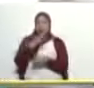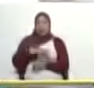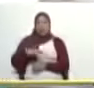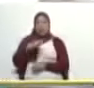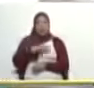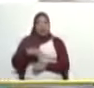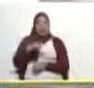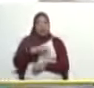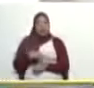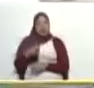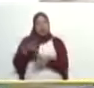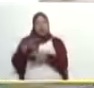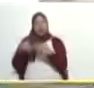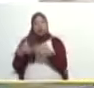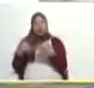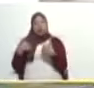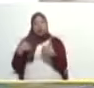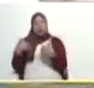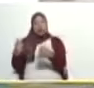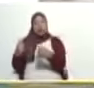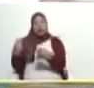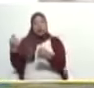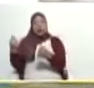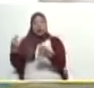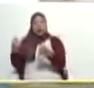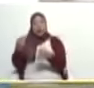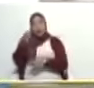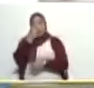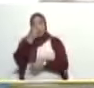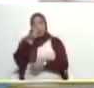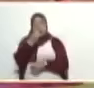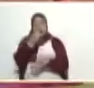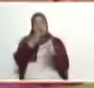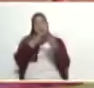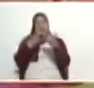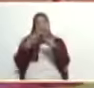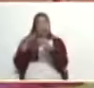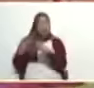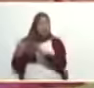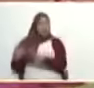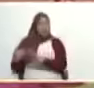misiones, para la salud, la educación, los CLAP, el alimento.